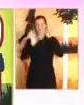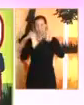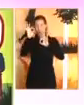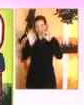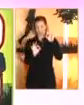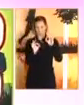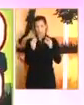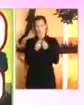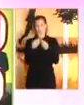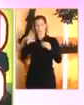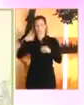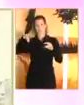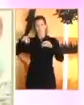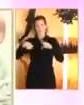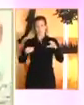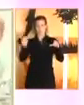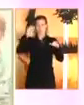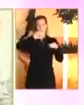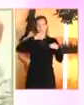una cucharada